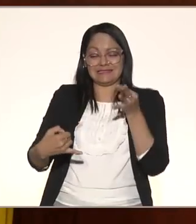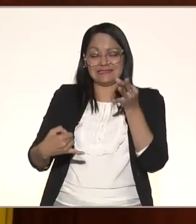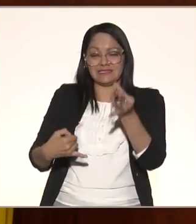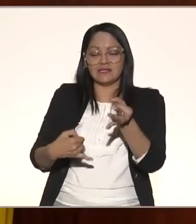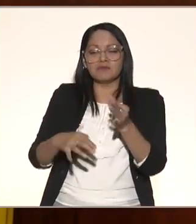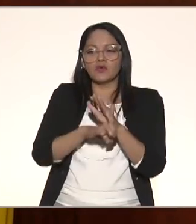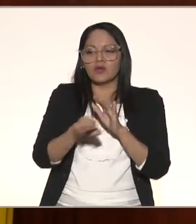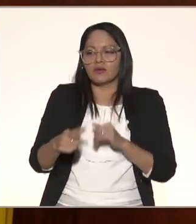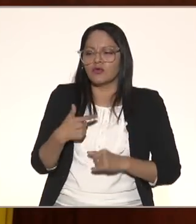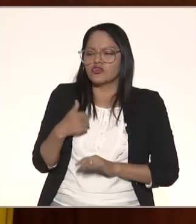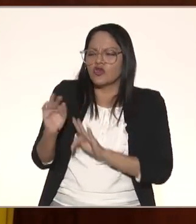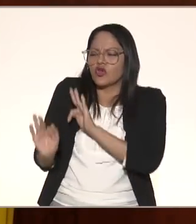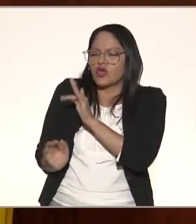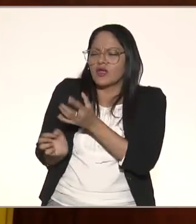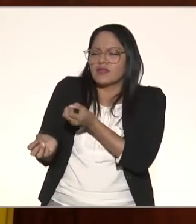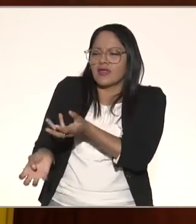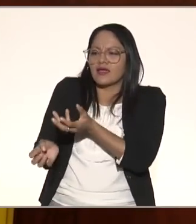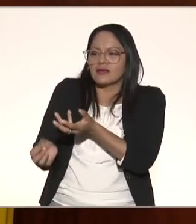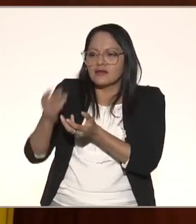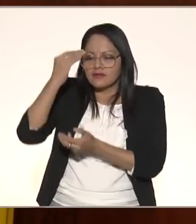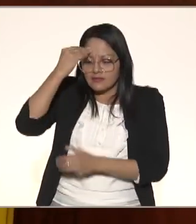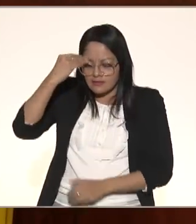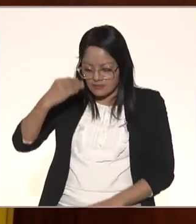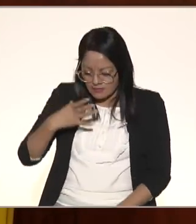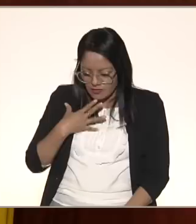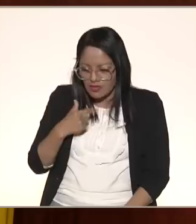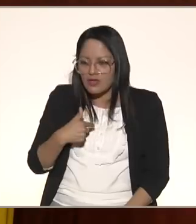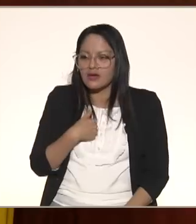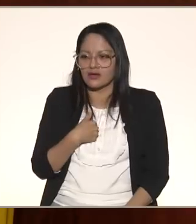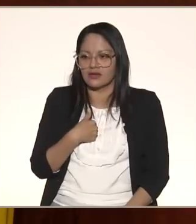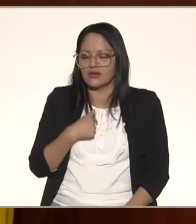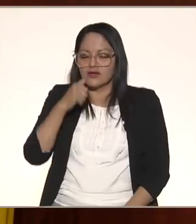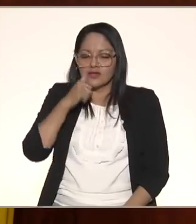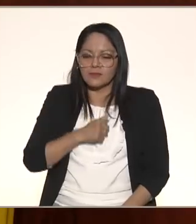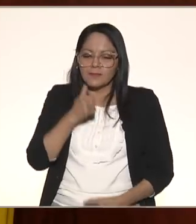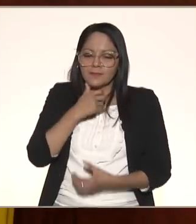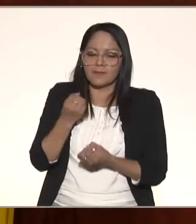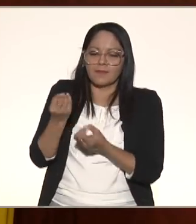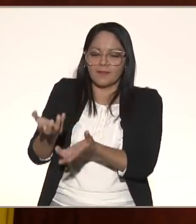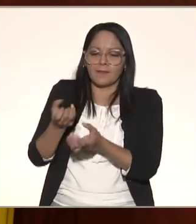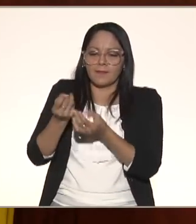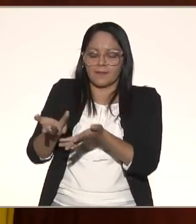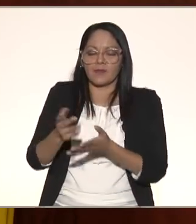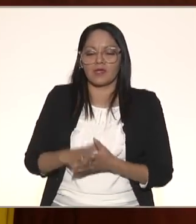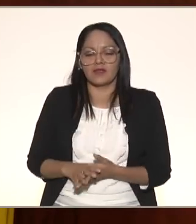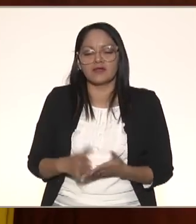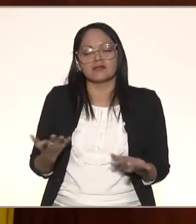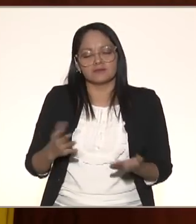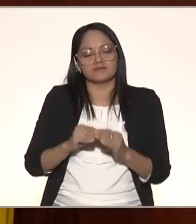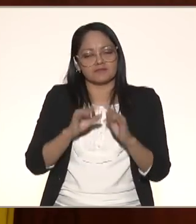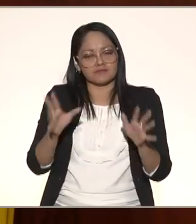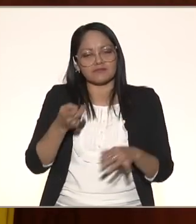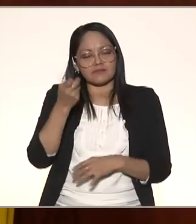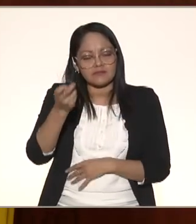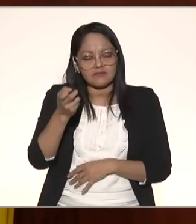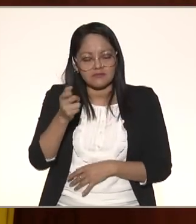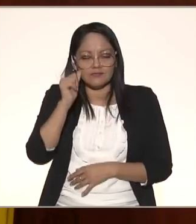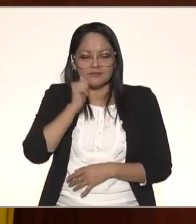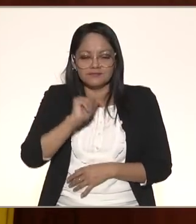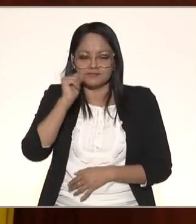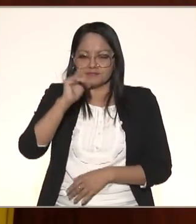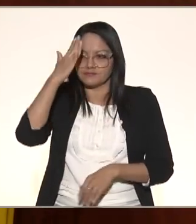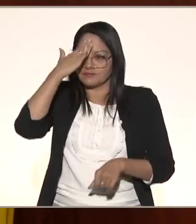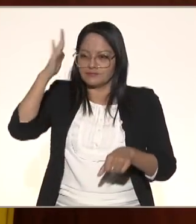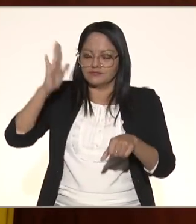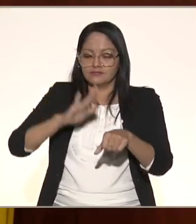complacientes y olvidarnos de nosotros y siempre dar y ver por la otra persona entonces esa atención sobre el momento